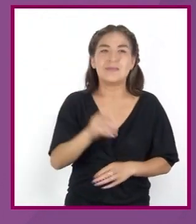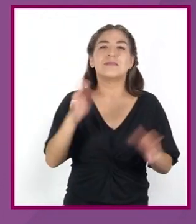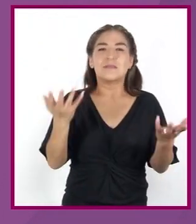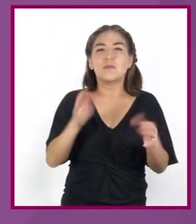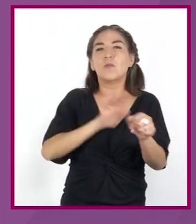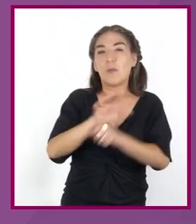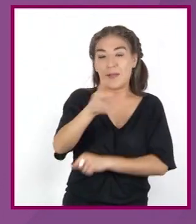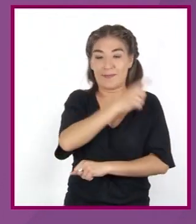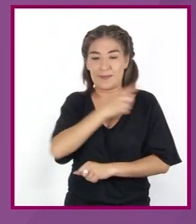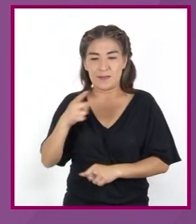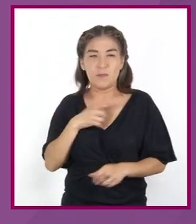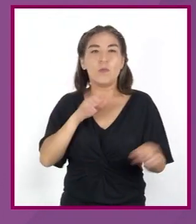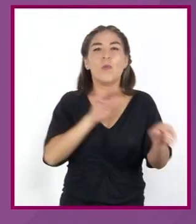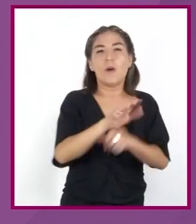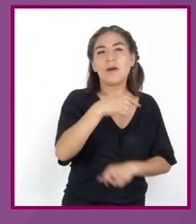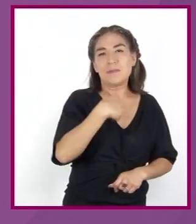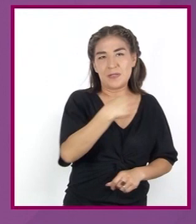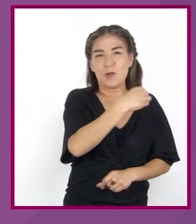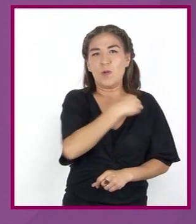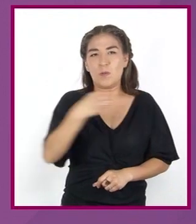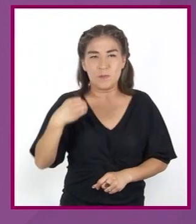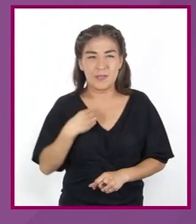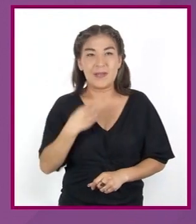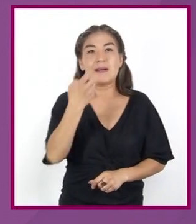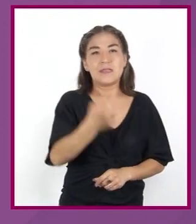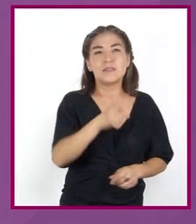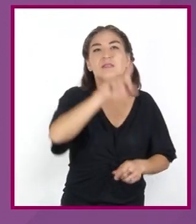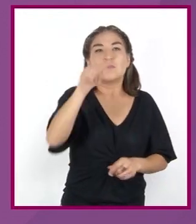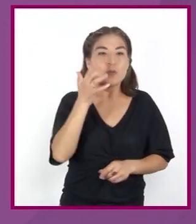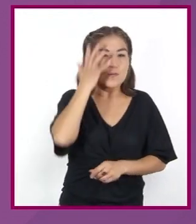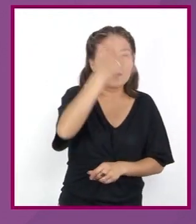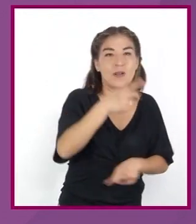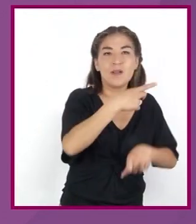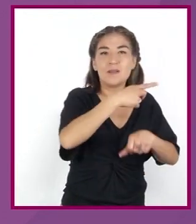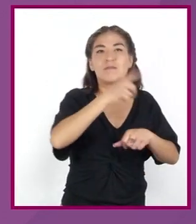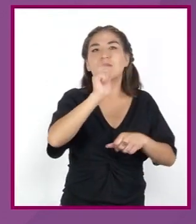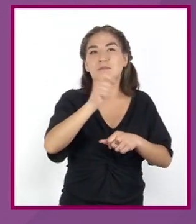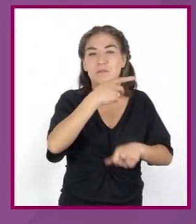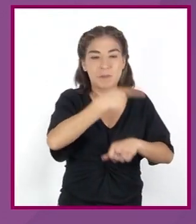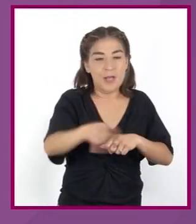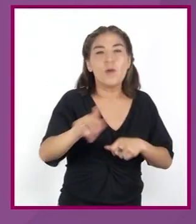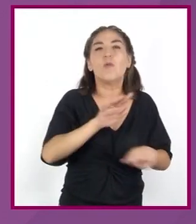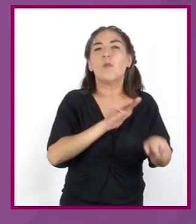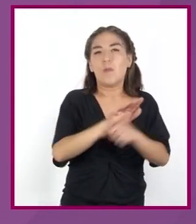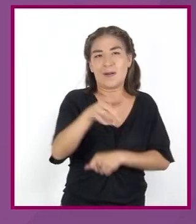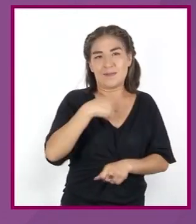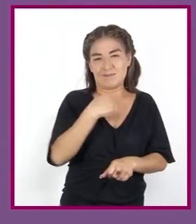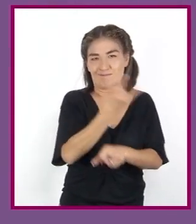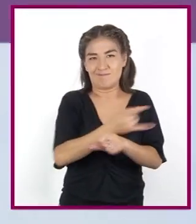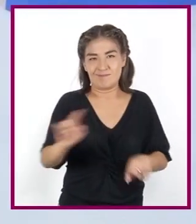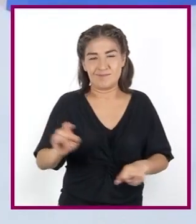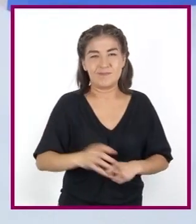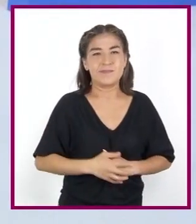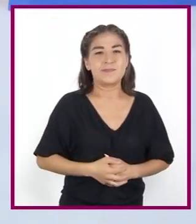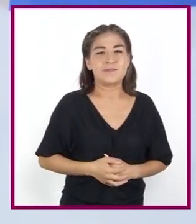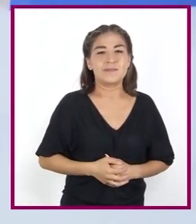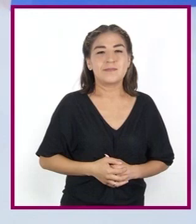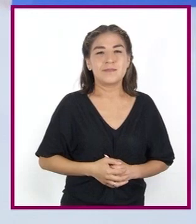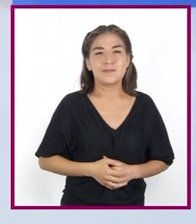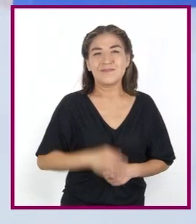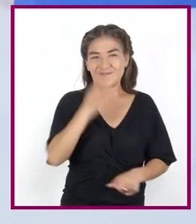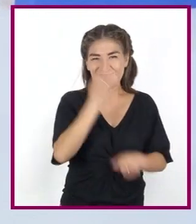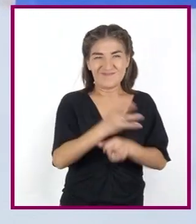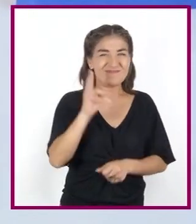son deberes y cuáles son obligaciones y qué consecuencias traería el incumplimiento de cada uno de ellos. Como